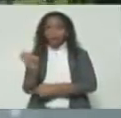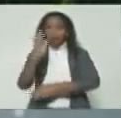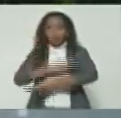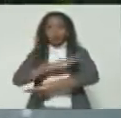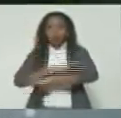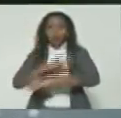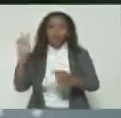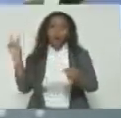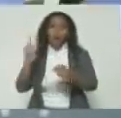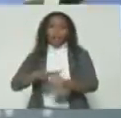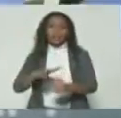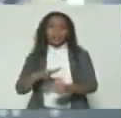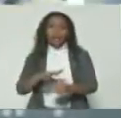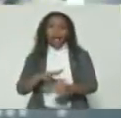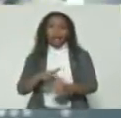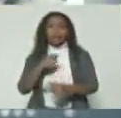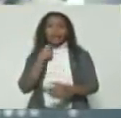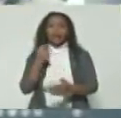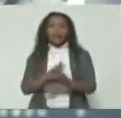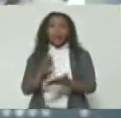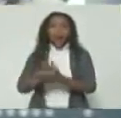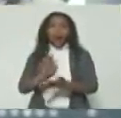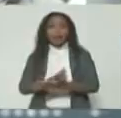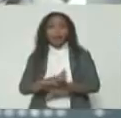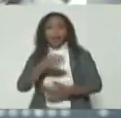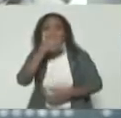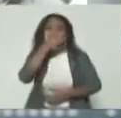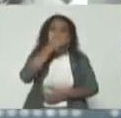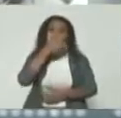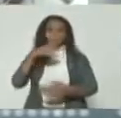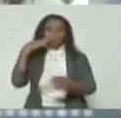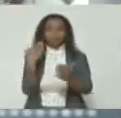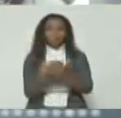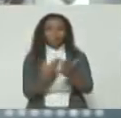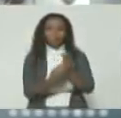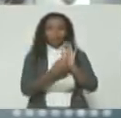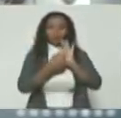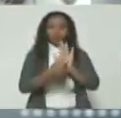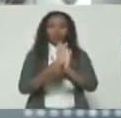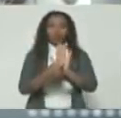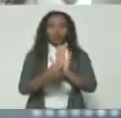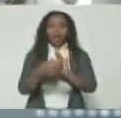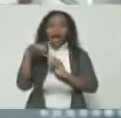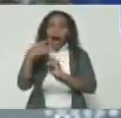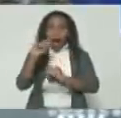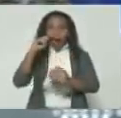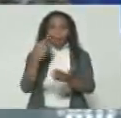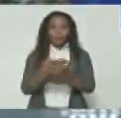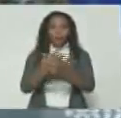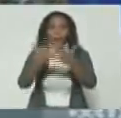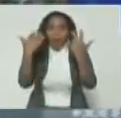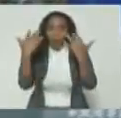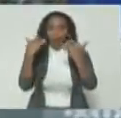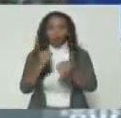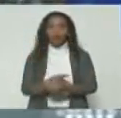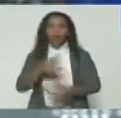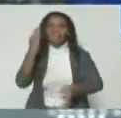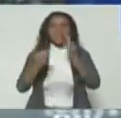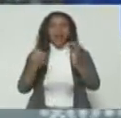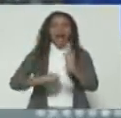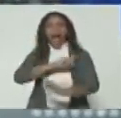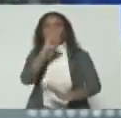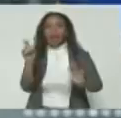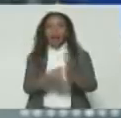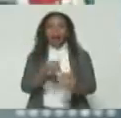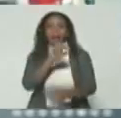de violencia, de muerte, de terrorismo comprobadas. Tenemos las pruebas en las manos. La Fiscalía General de la